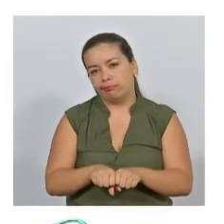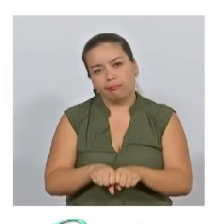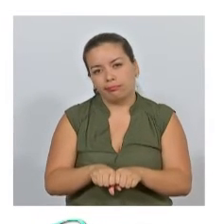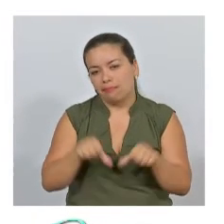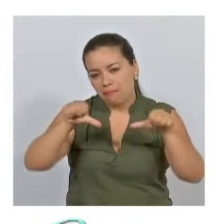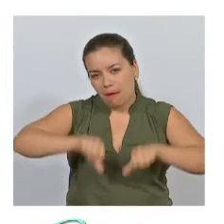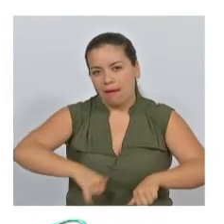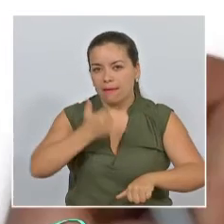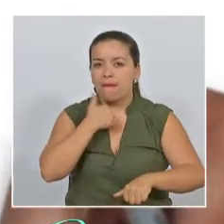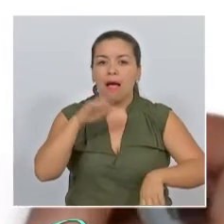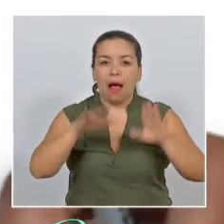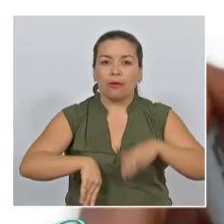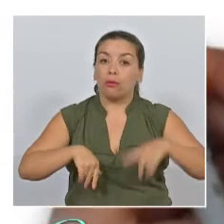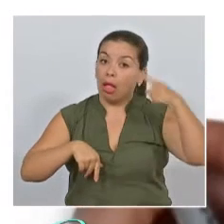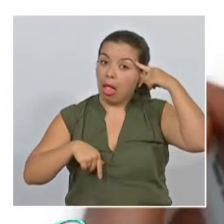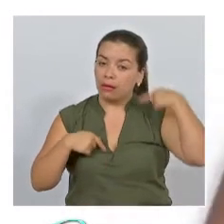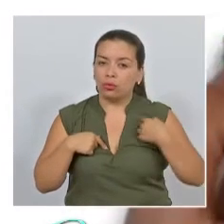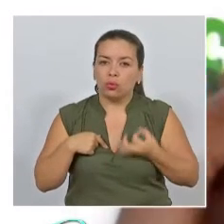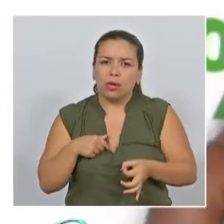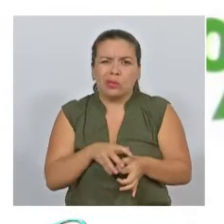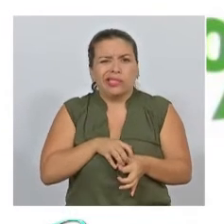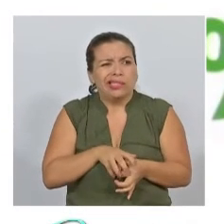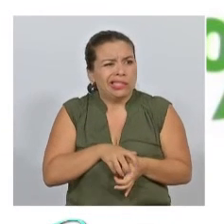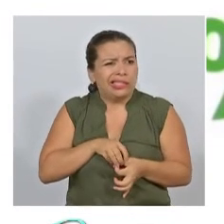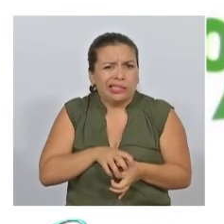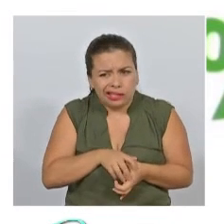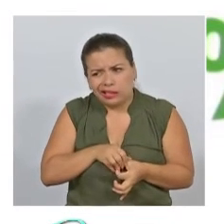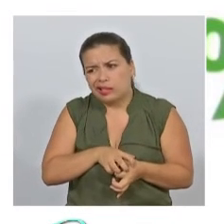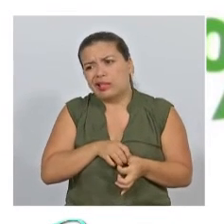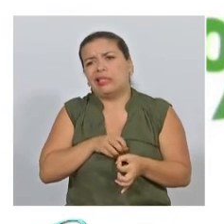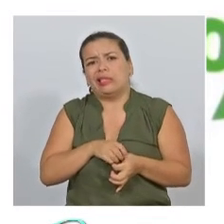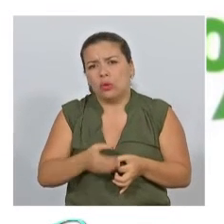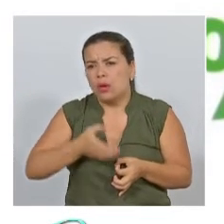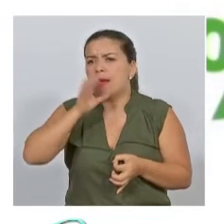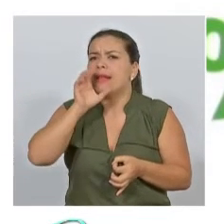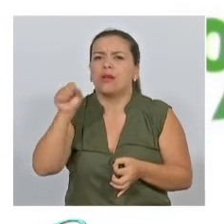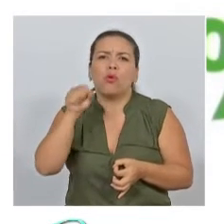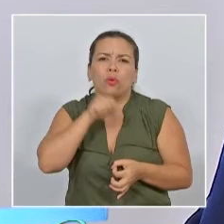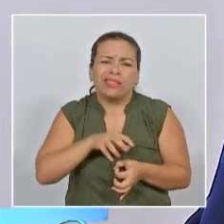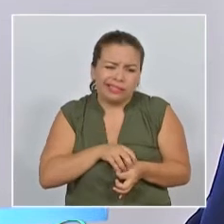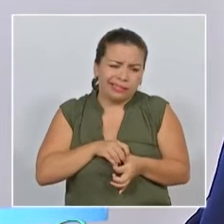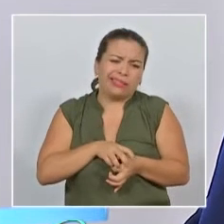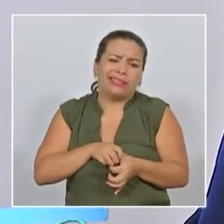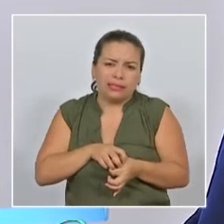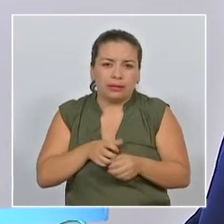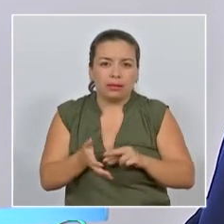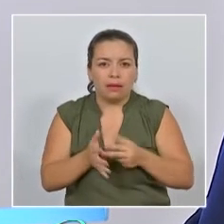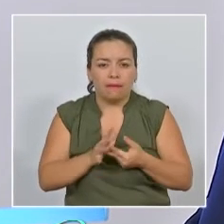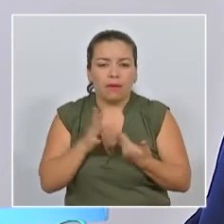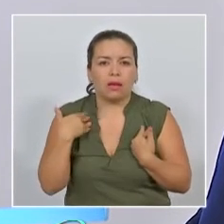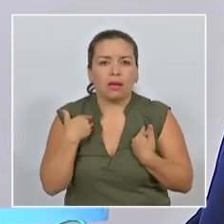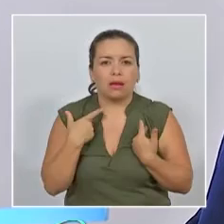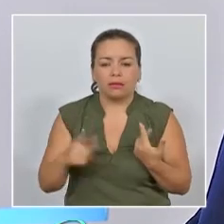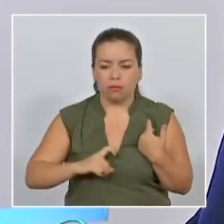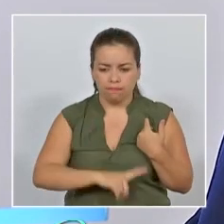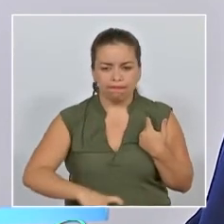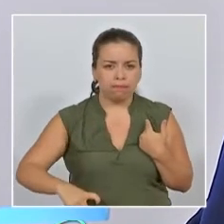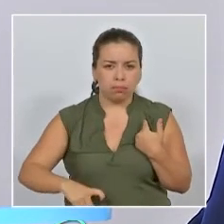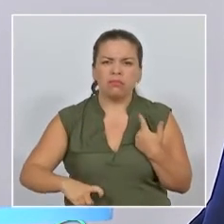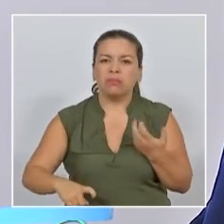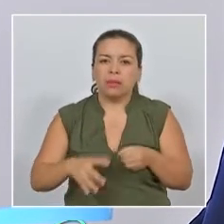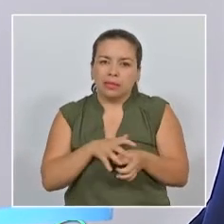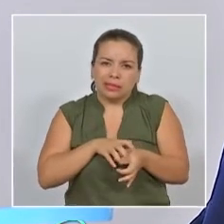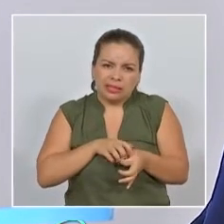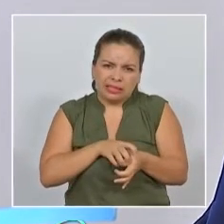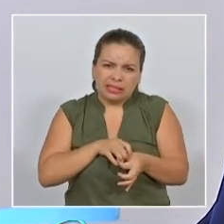pica el ano, porque se tomaron una cerveza o un vaso con leche, es que tienen amibiasis. Error. La principal causa de piquiña en el ano